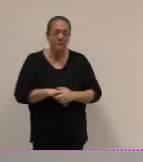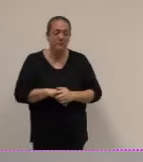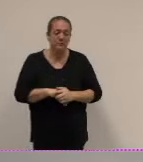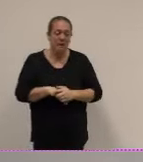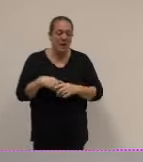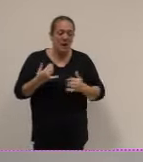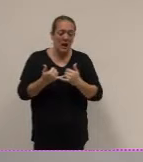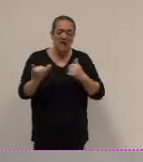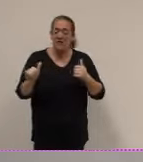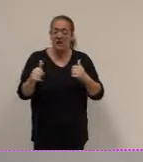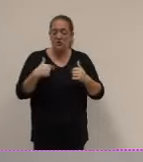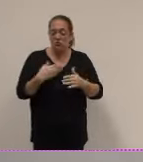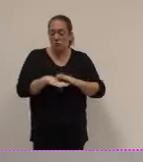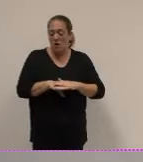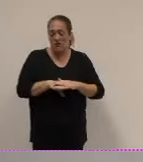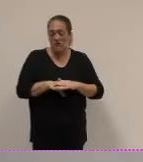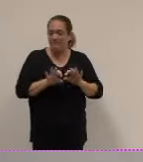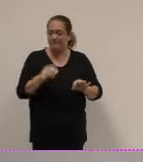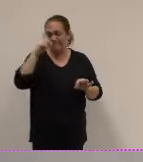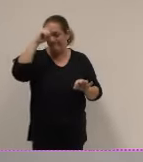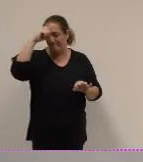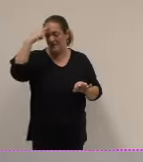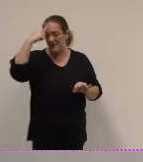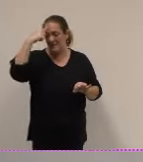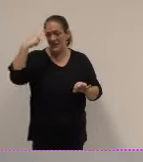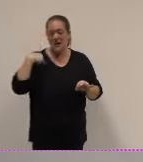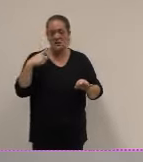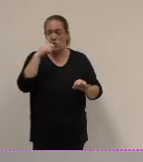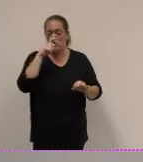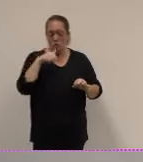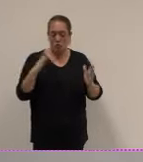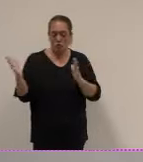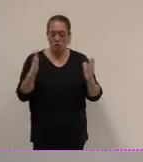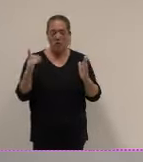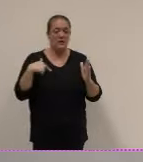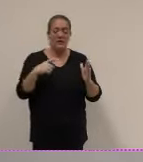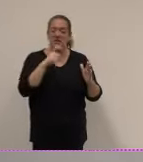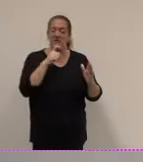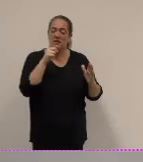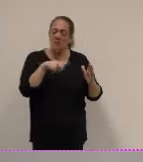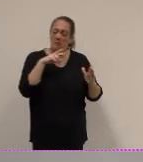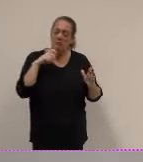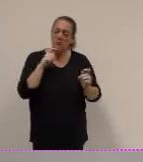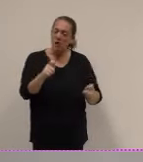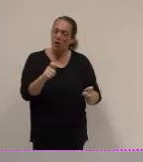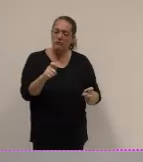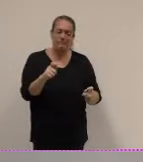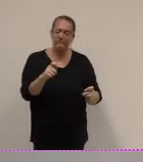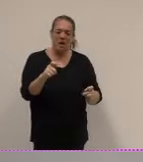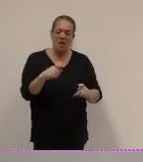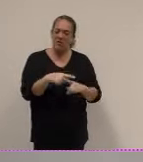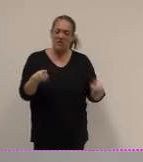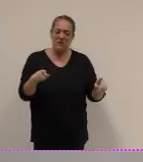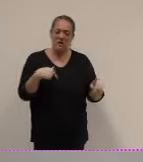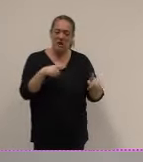Y al final me quedo con eso, ¿no? Ha sido una legislatura complicada, donde también hay que poner en valor que no es lo mismo, estamos